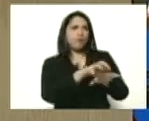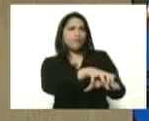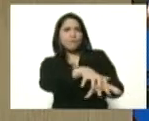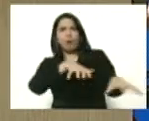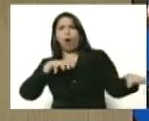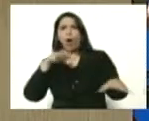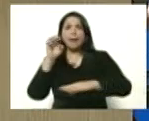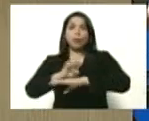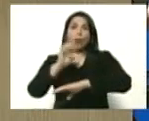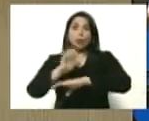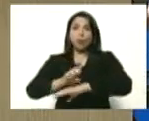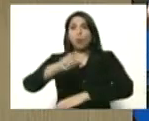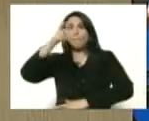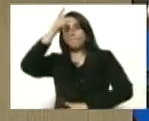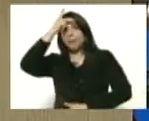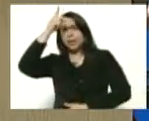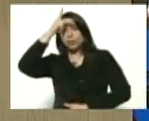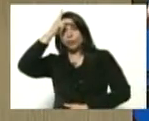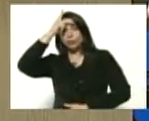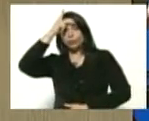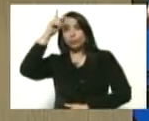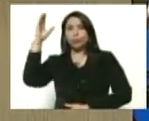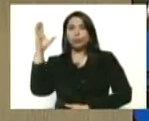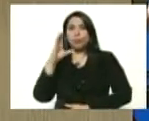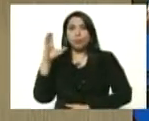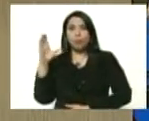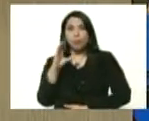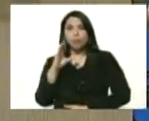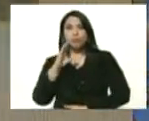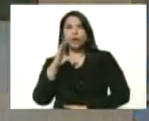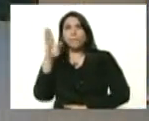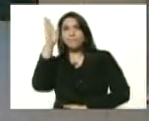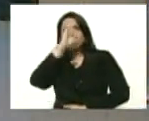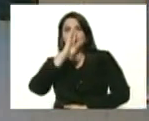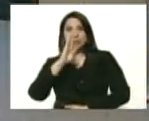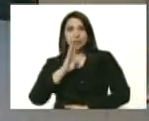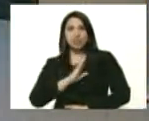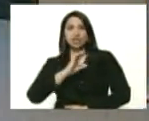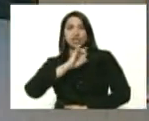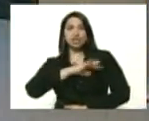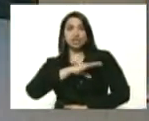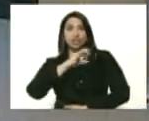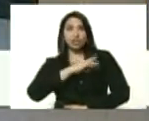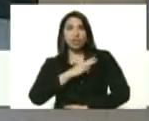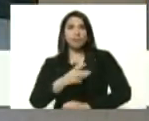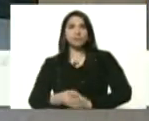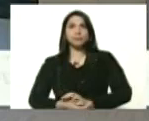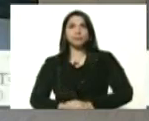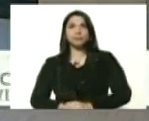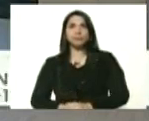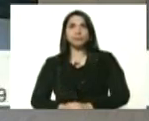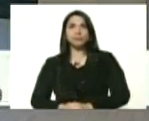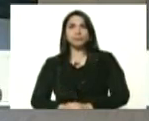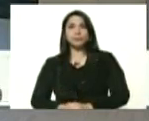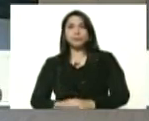Ecuador, desde Perú, desde Colombia, desde Brasil y desde Chile, el riesgo que tienen de